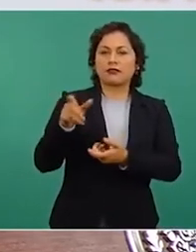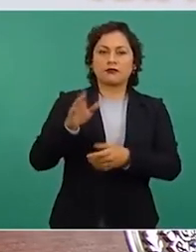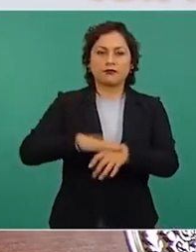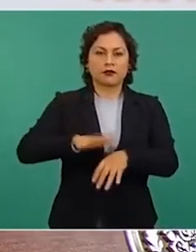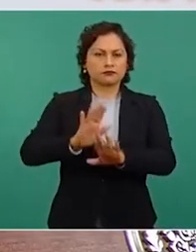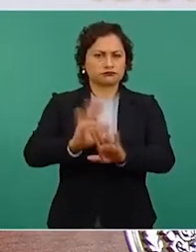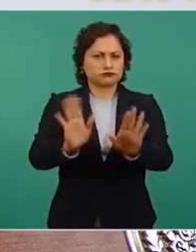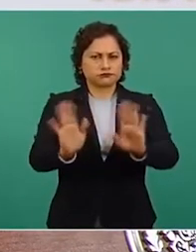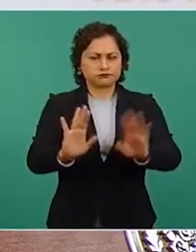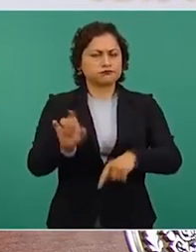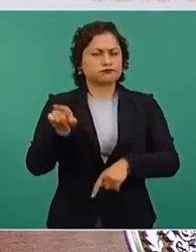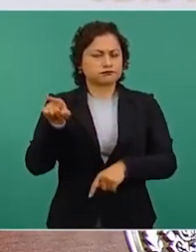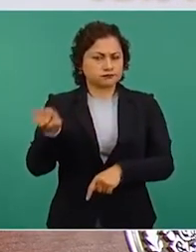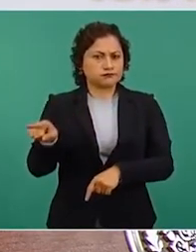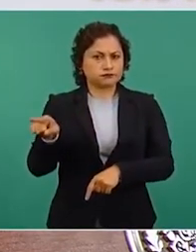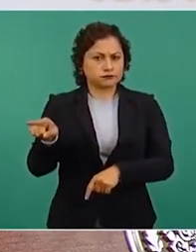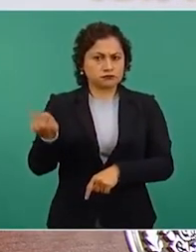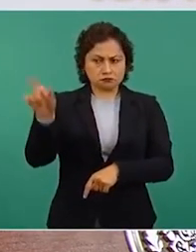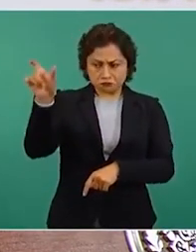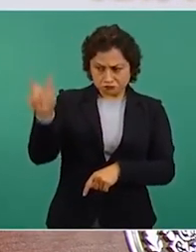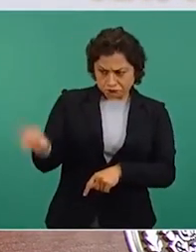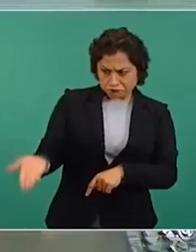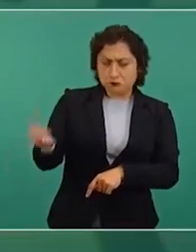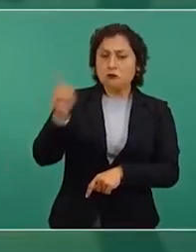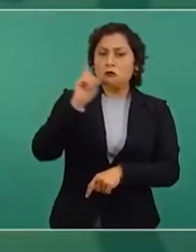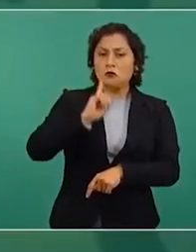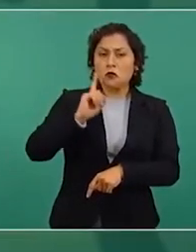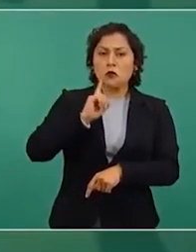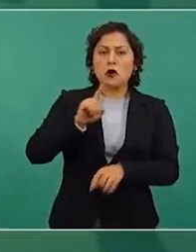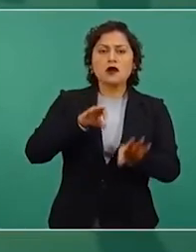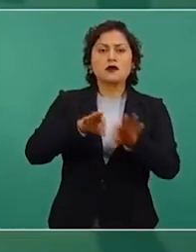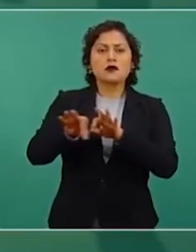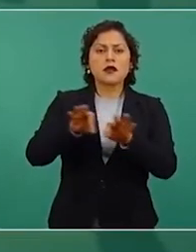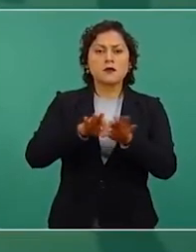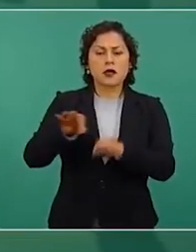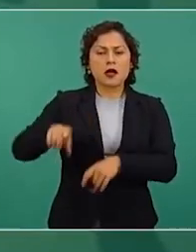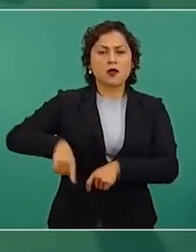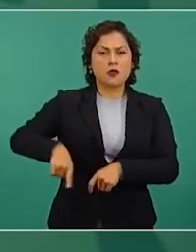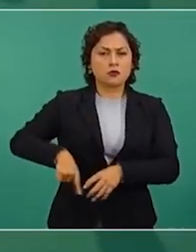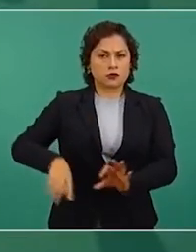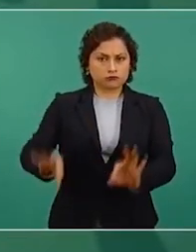una muy buena servidora pública.